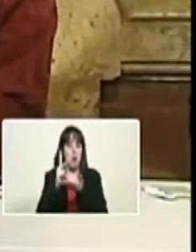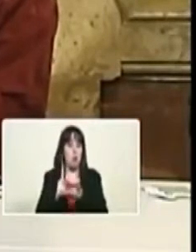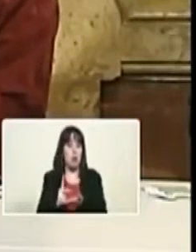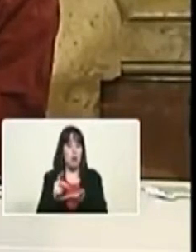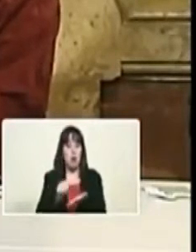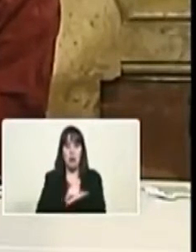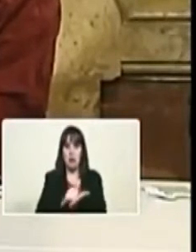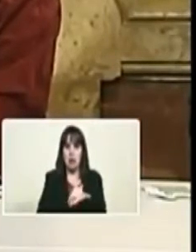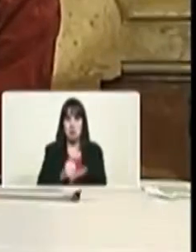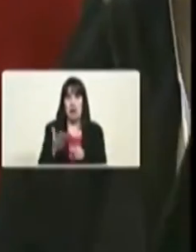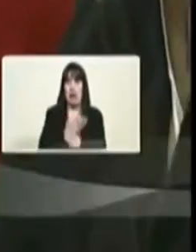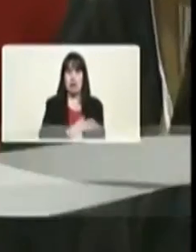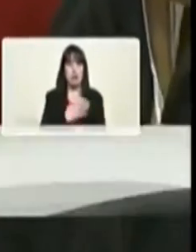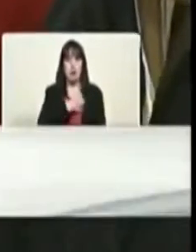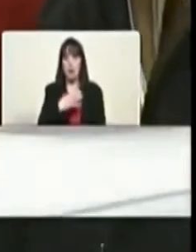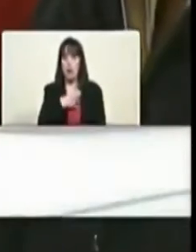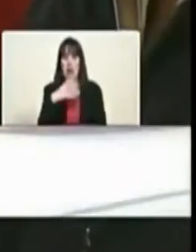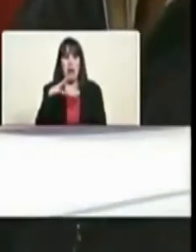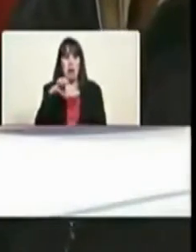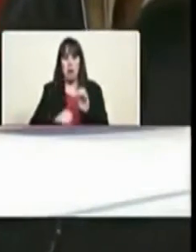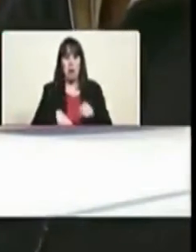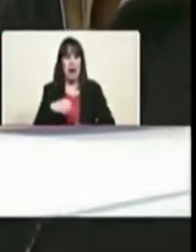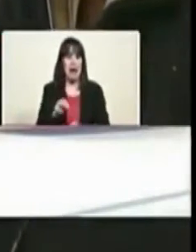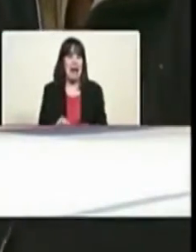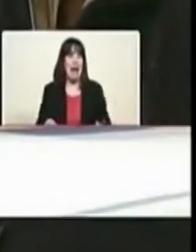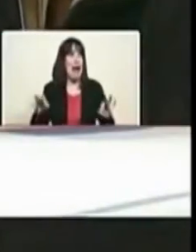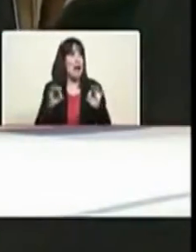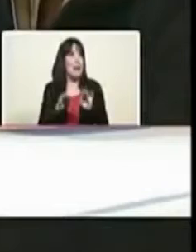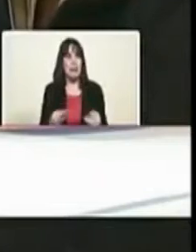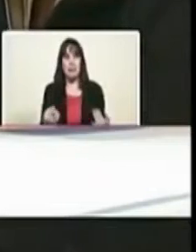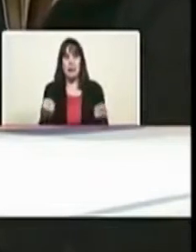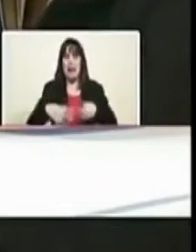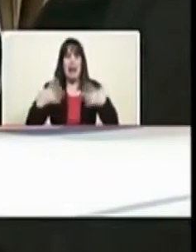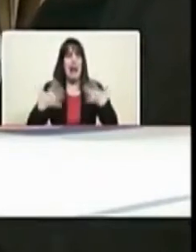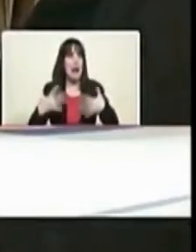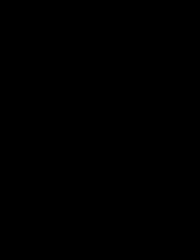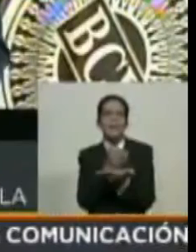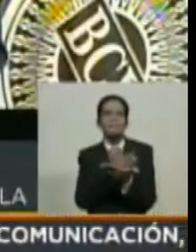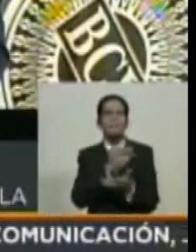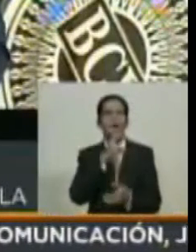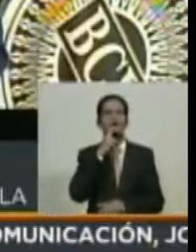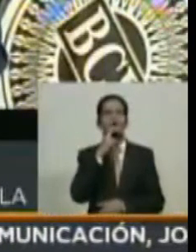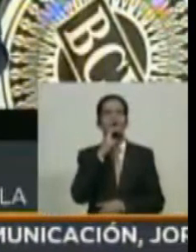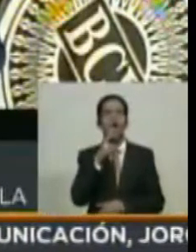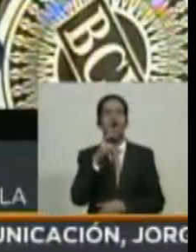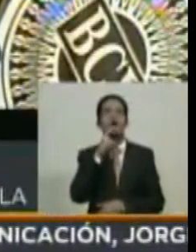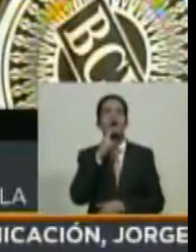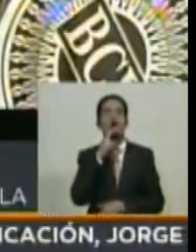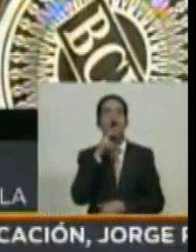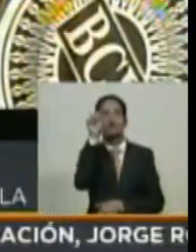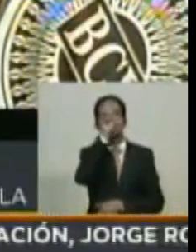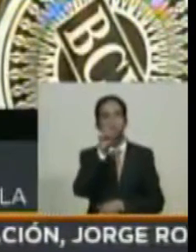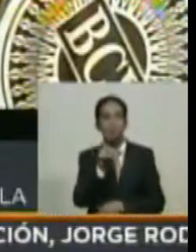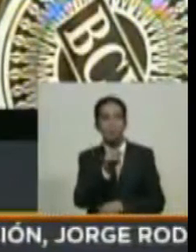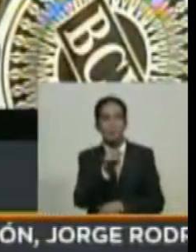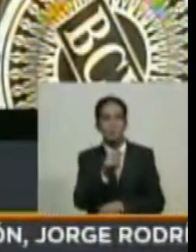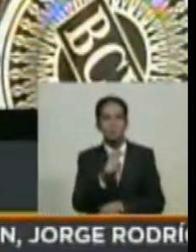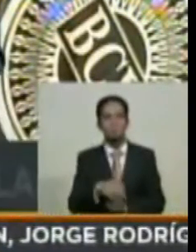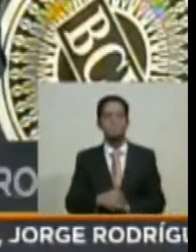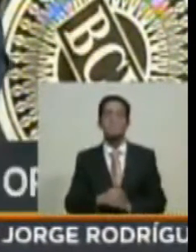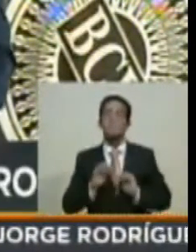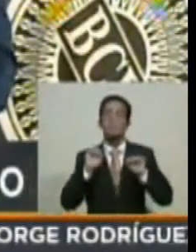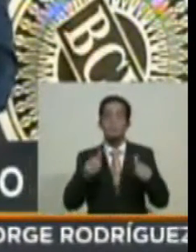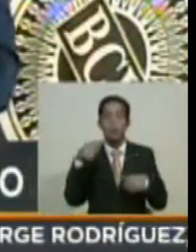vías tradicionales financieras ni el sistema bancario. O sea, el dinero muchas veces ni llega a Venezuela, me refiero a los dólares, a lo que se gana